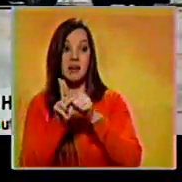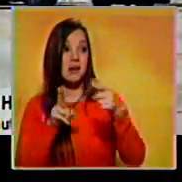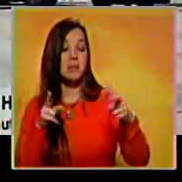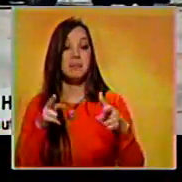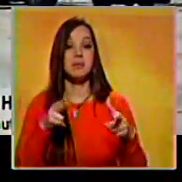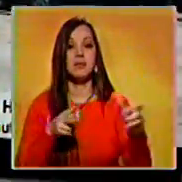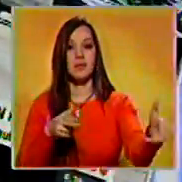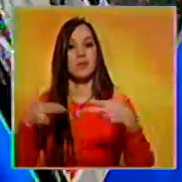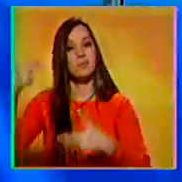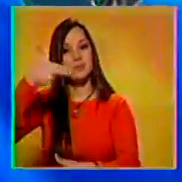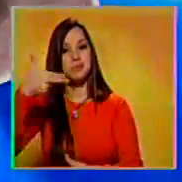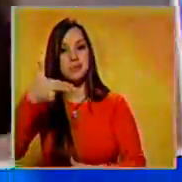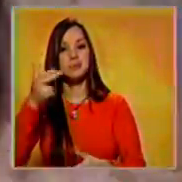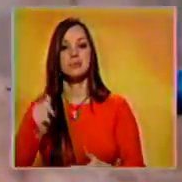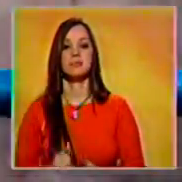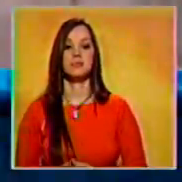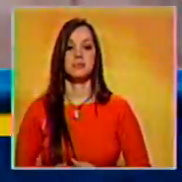incidente.